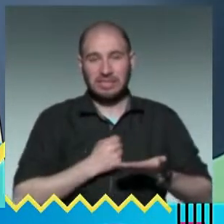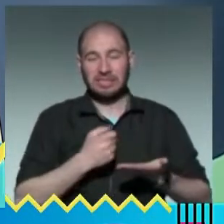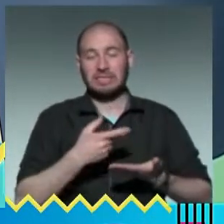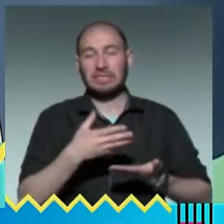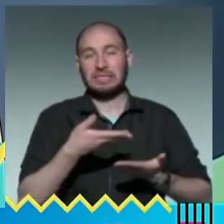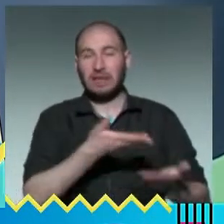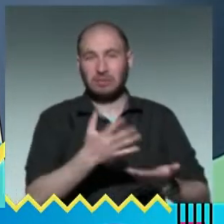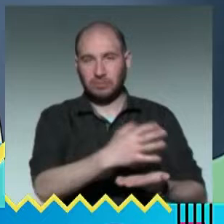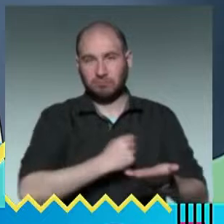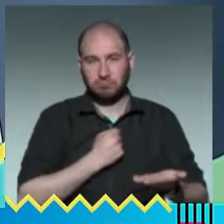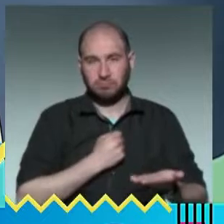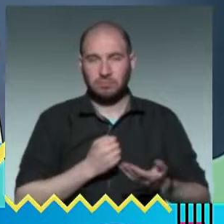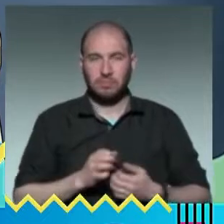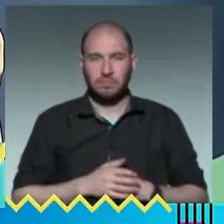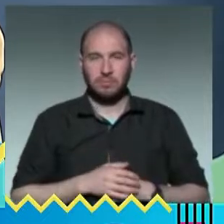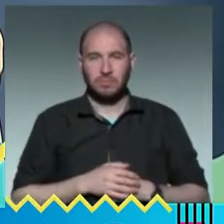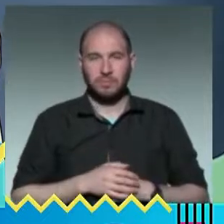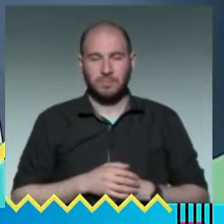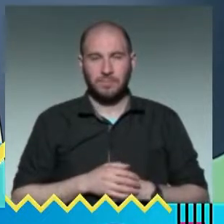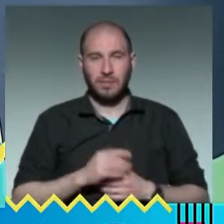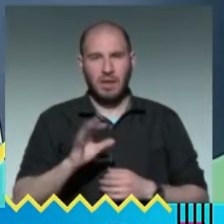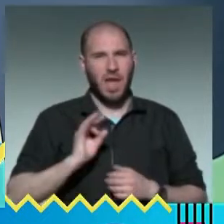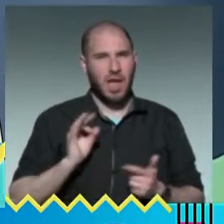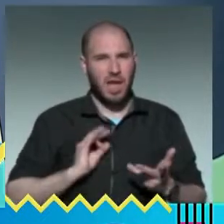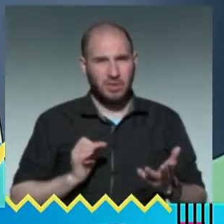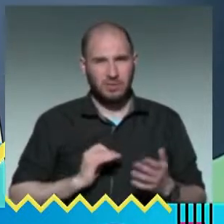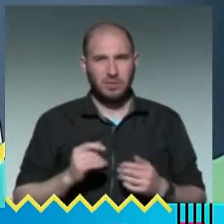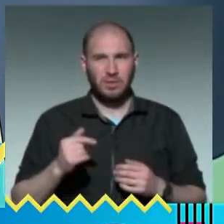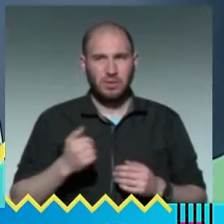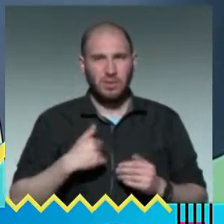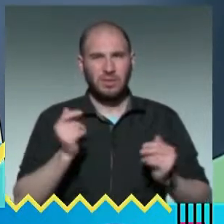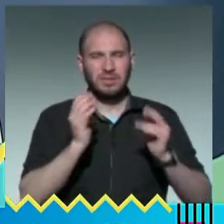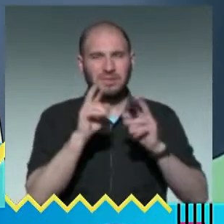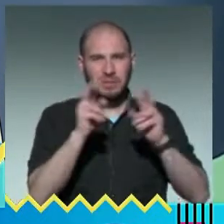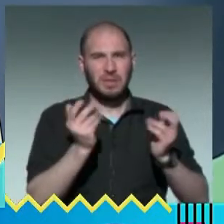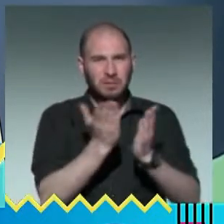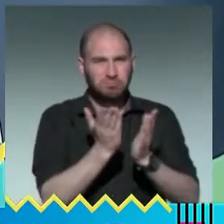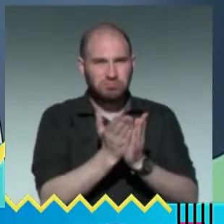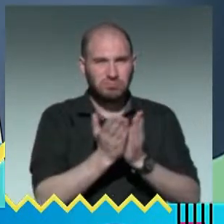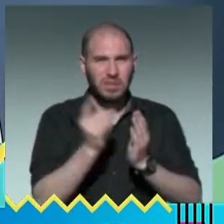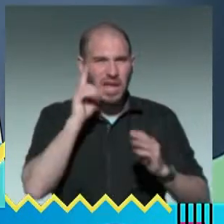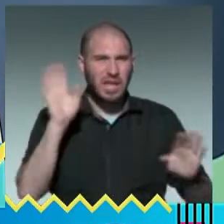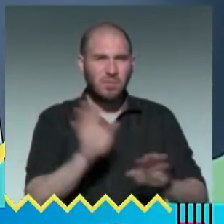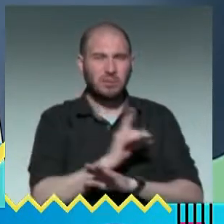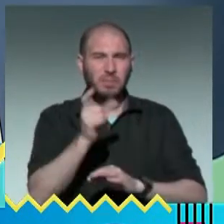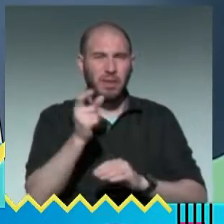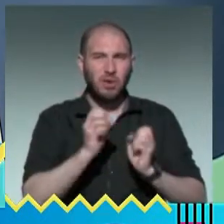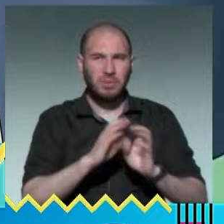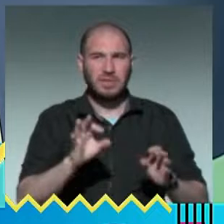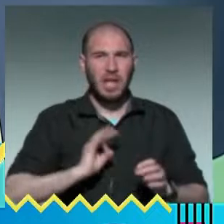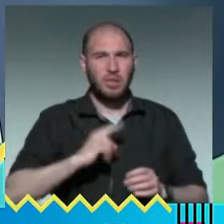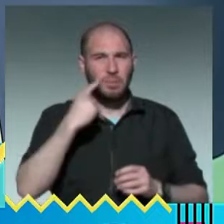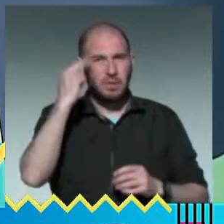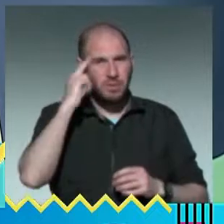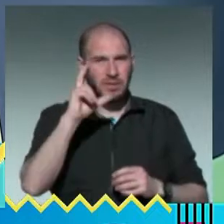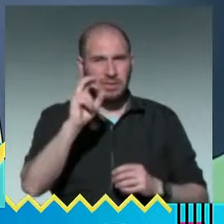de ese servicio. Entonces, ya hace varios años me dediqué a estudiar el tema, y el error conceptual arranca en los años